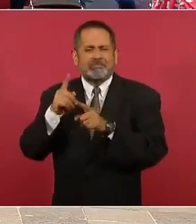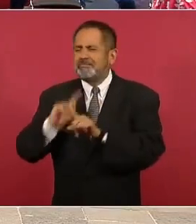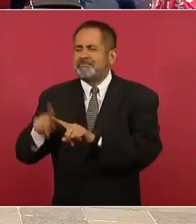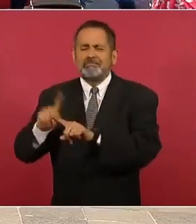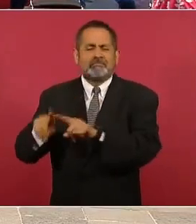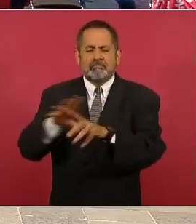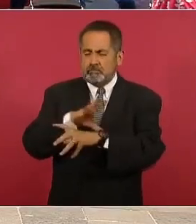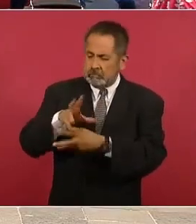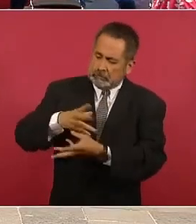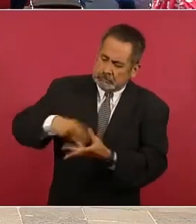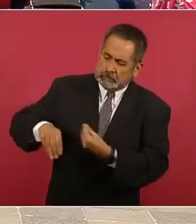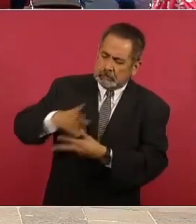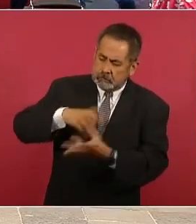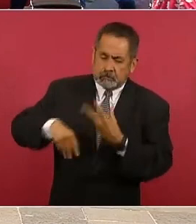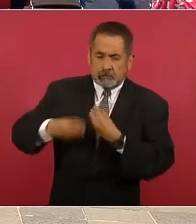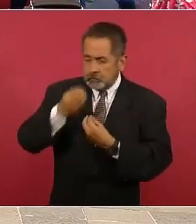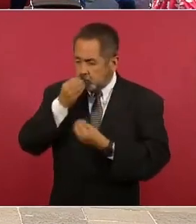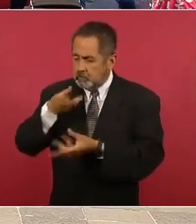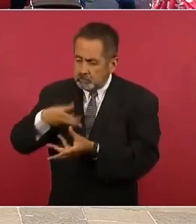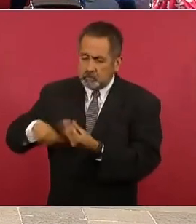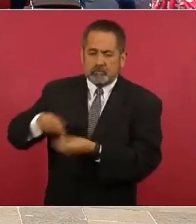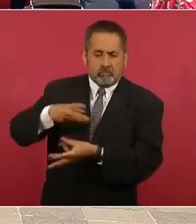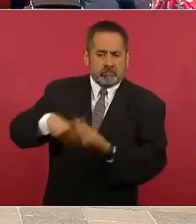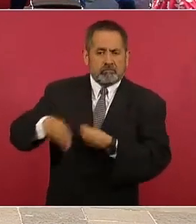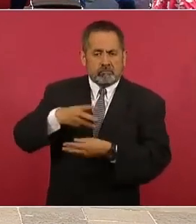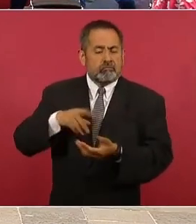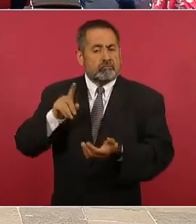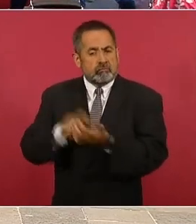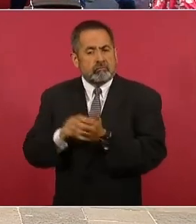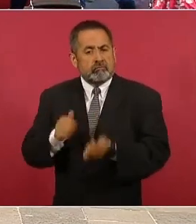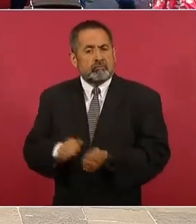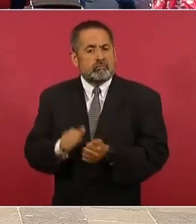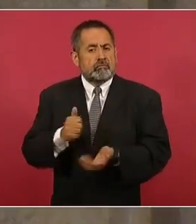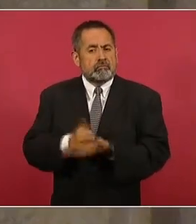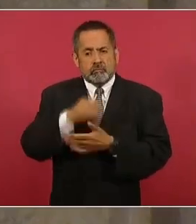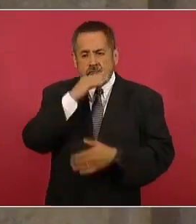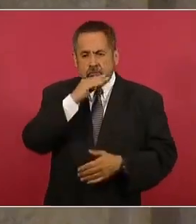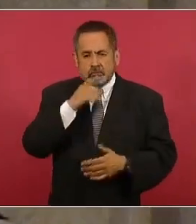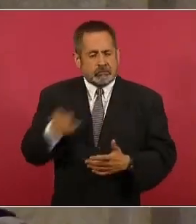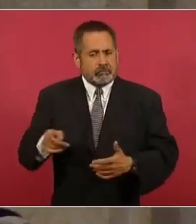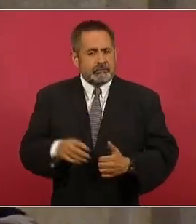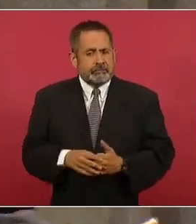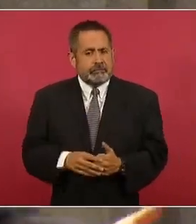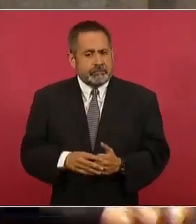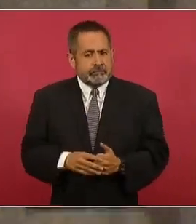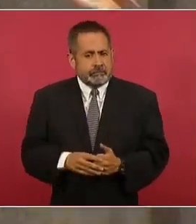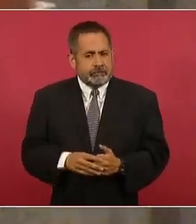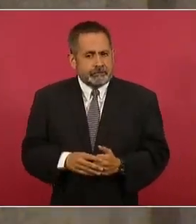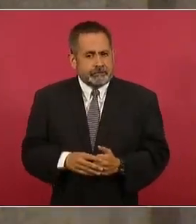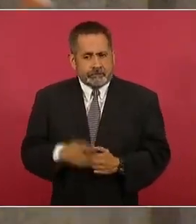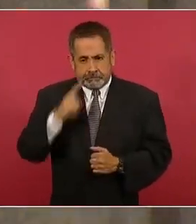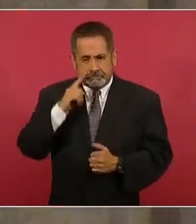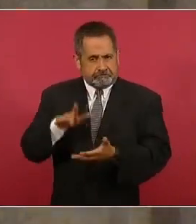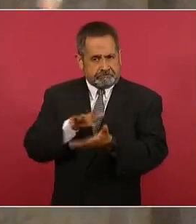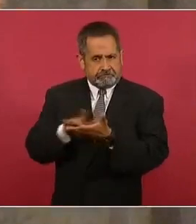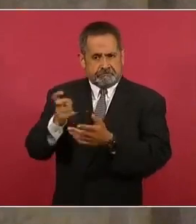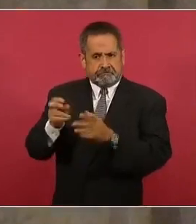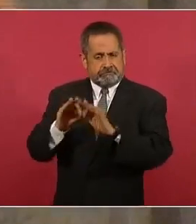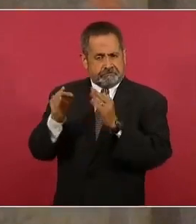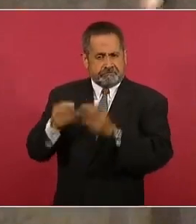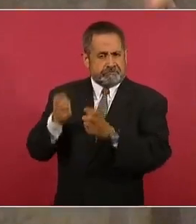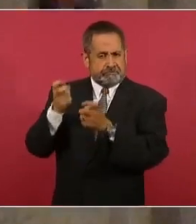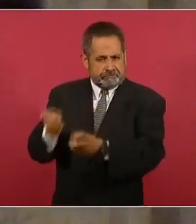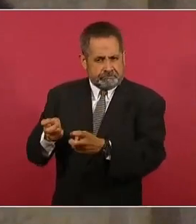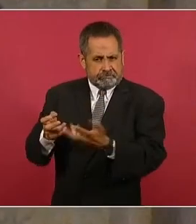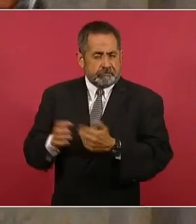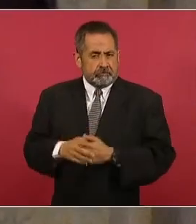que se puede engordar utilizando el maíz. Entonces, apoyar eso. Sí,